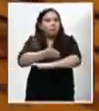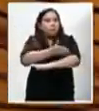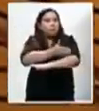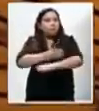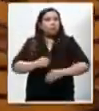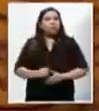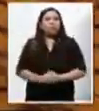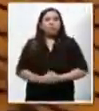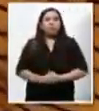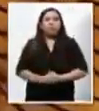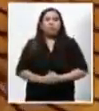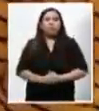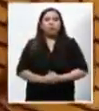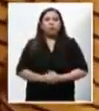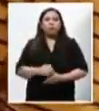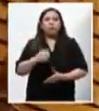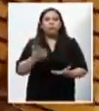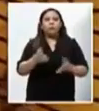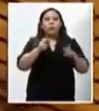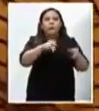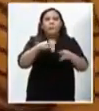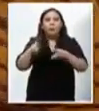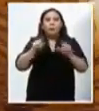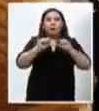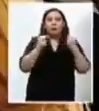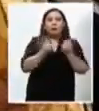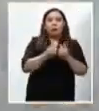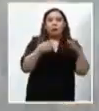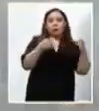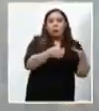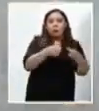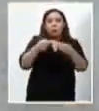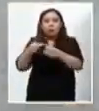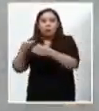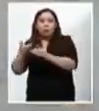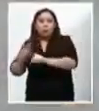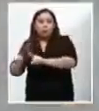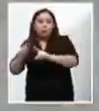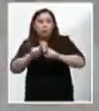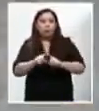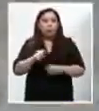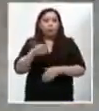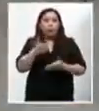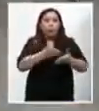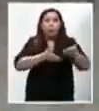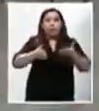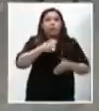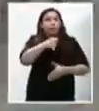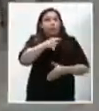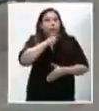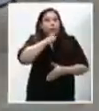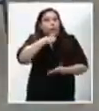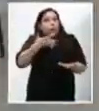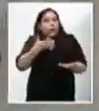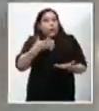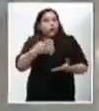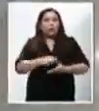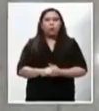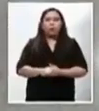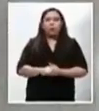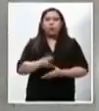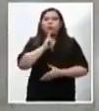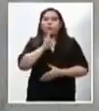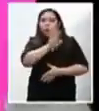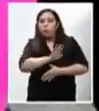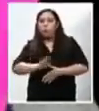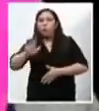hablando de diferentes segmentos de la población, los más expuestos, los que más en riesgo han estado, y también en diferentes regiones del